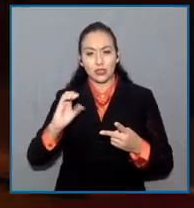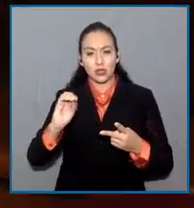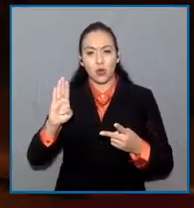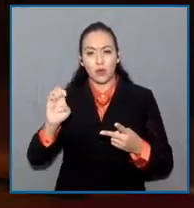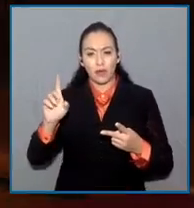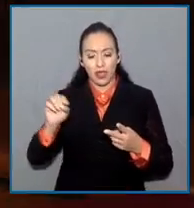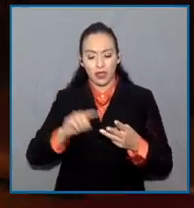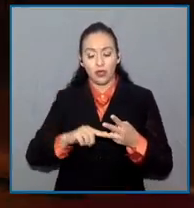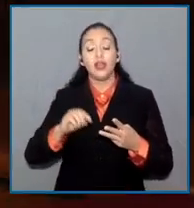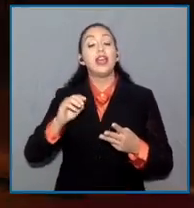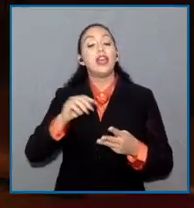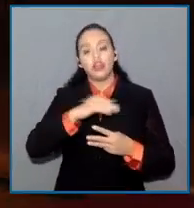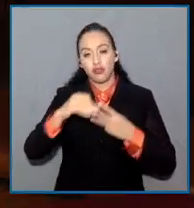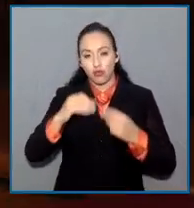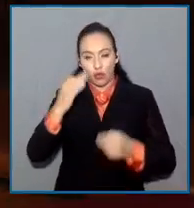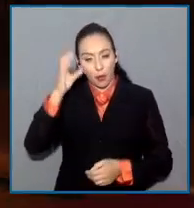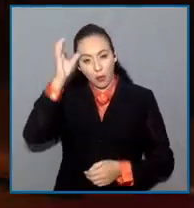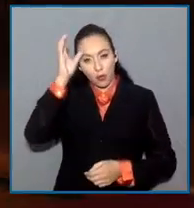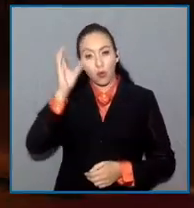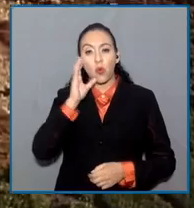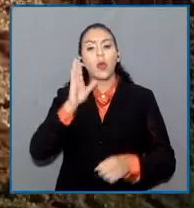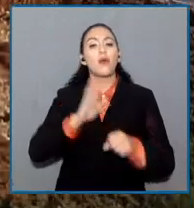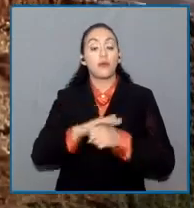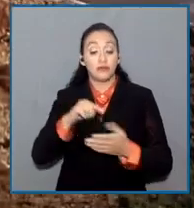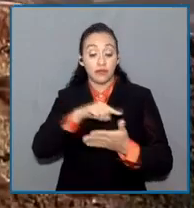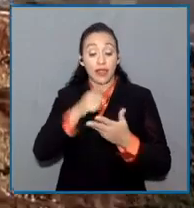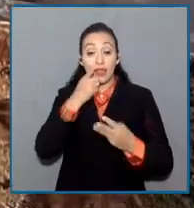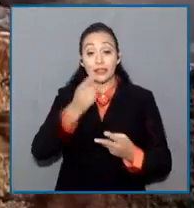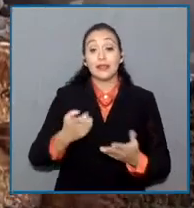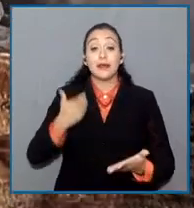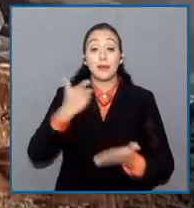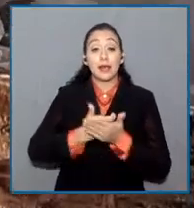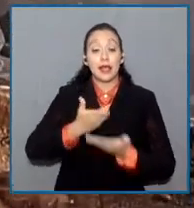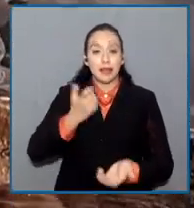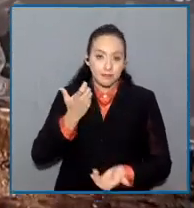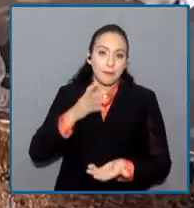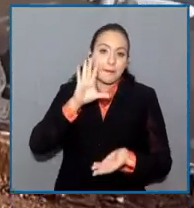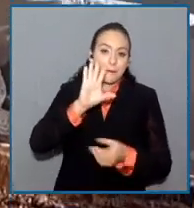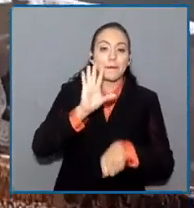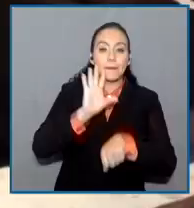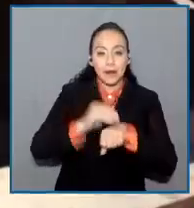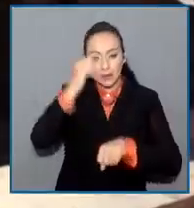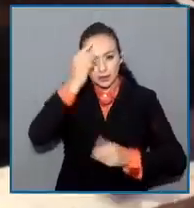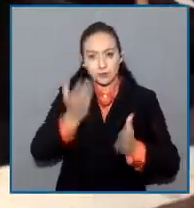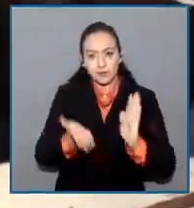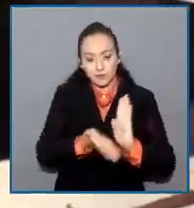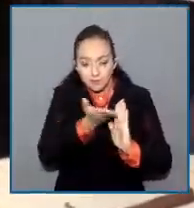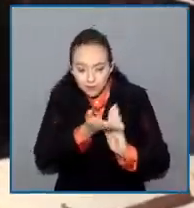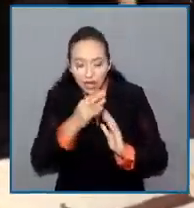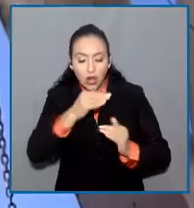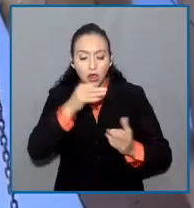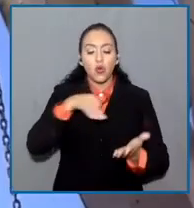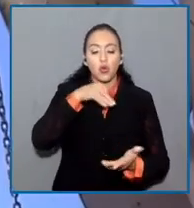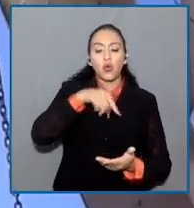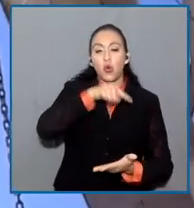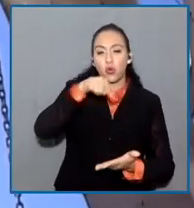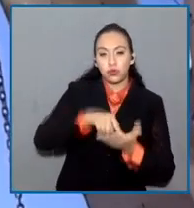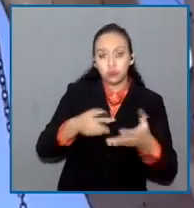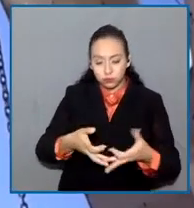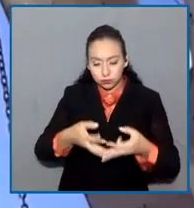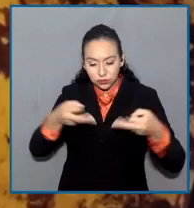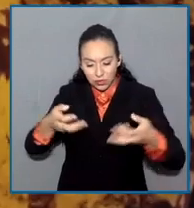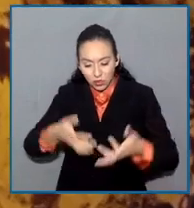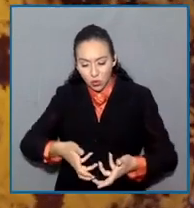que establecían un pago por el otorgamiento de permisos para la construcción y remodelación de pozos de extracción de hidrocarburos. Las declaró inconstitucionales por